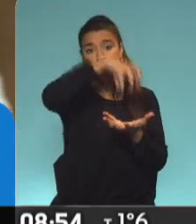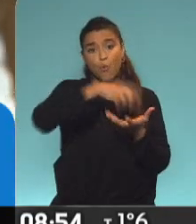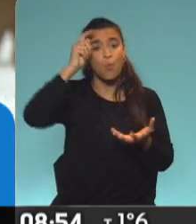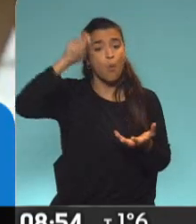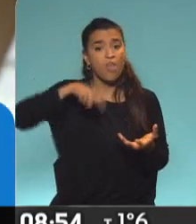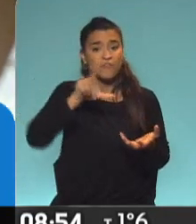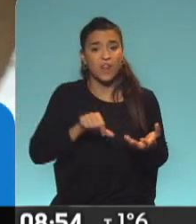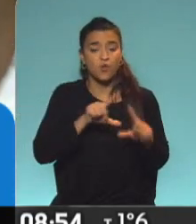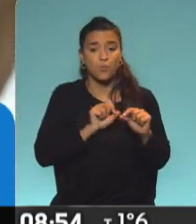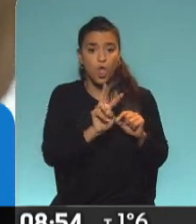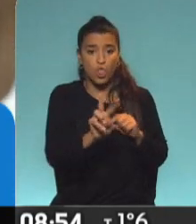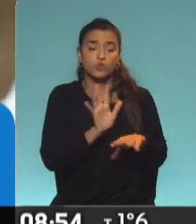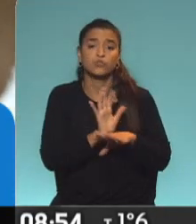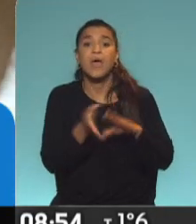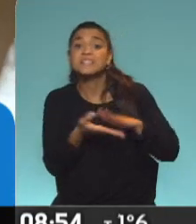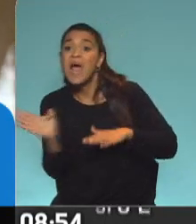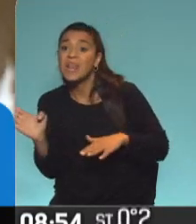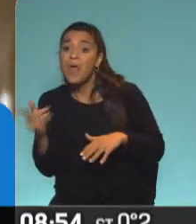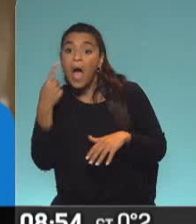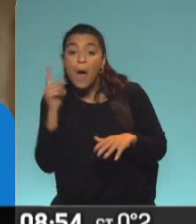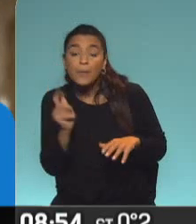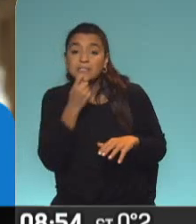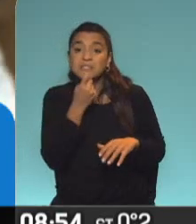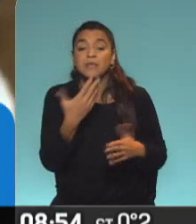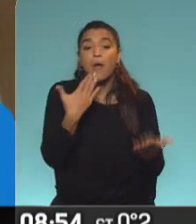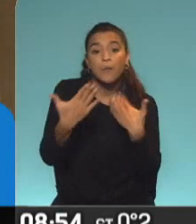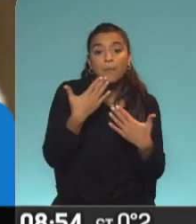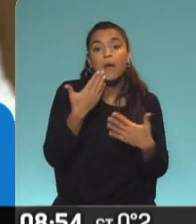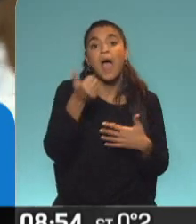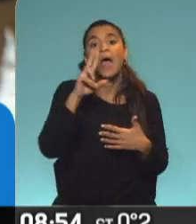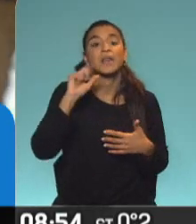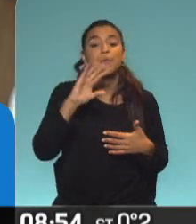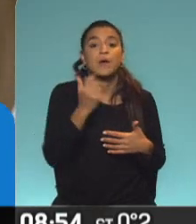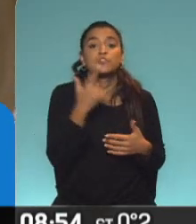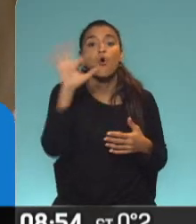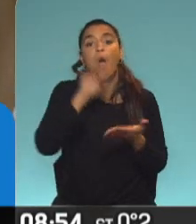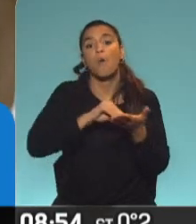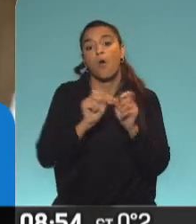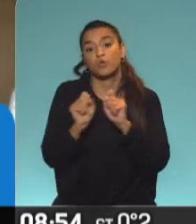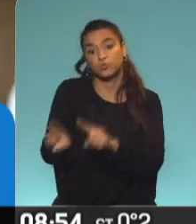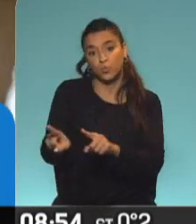federal número 2, a la salida, a ver si sí podemos hablar o con Gustavo Arribas directamente, con su abogado defensor. Bien,